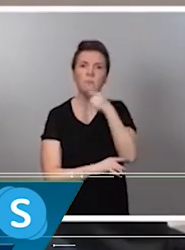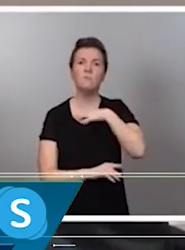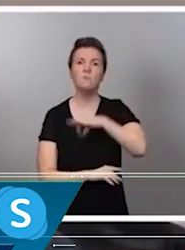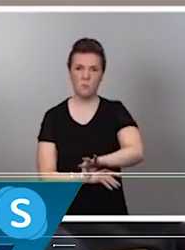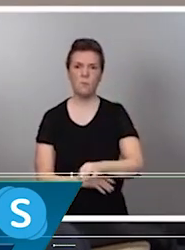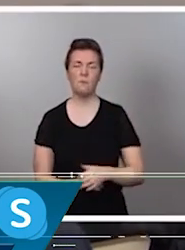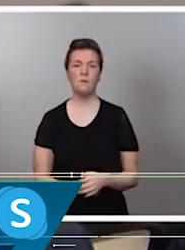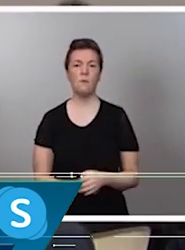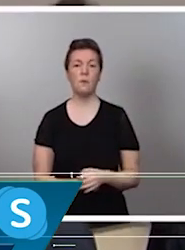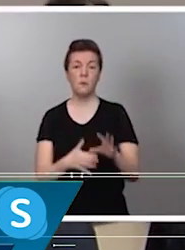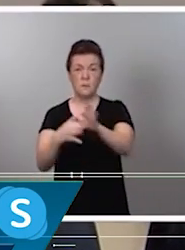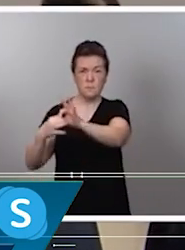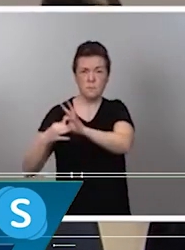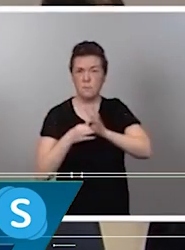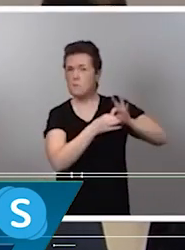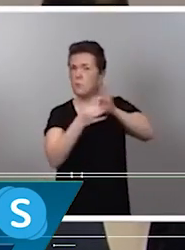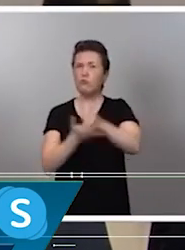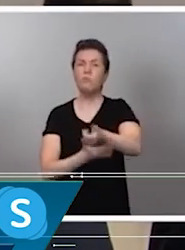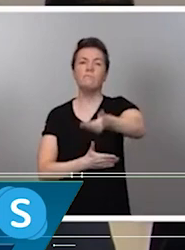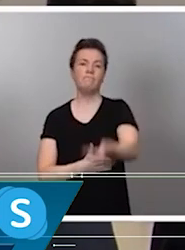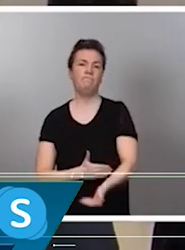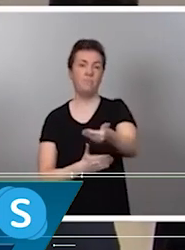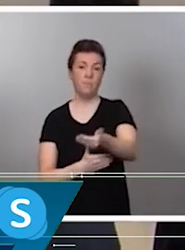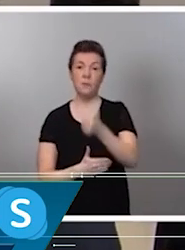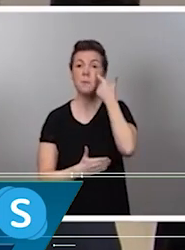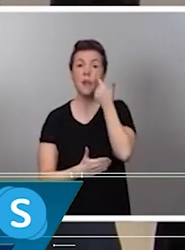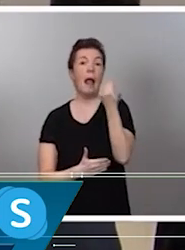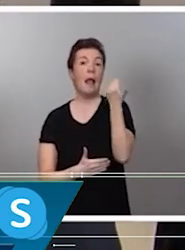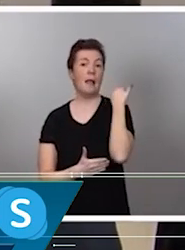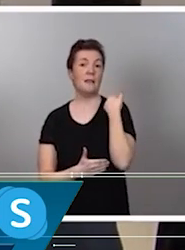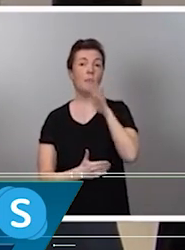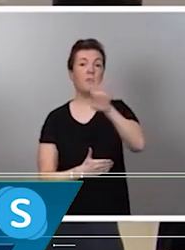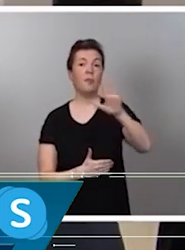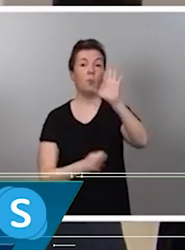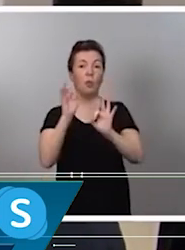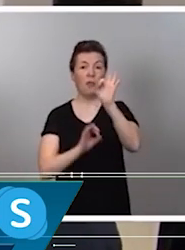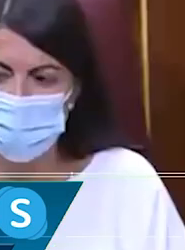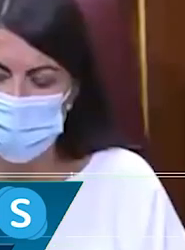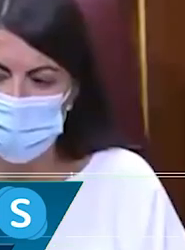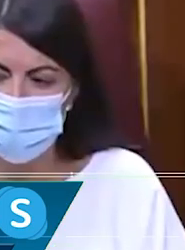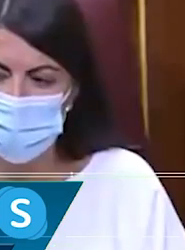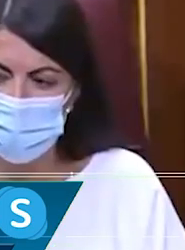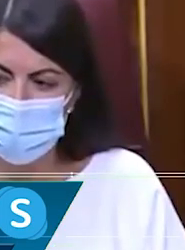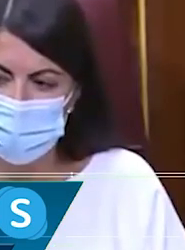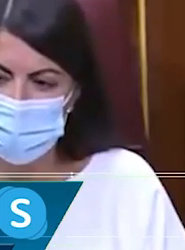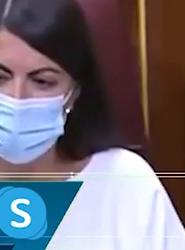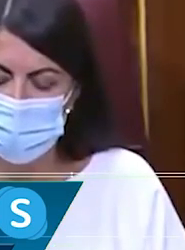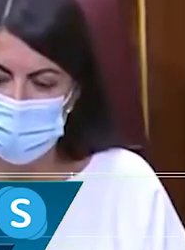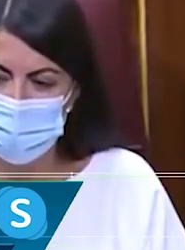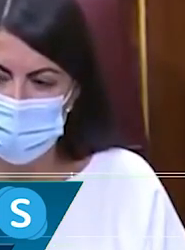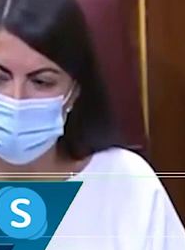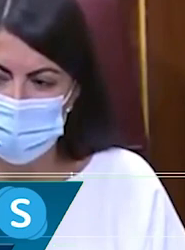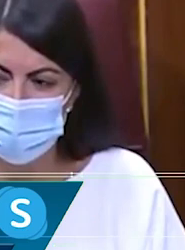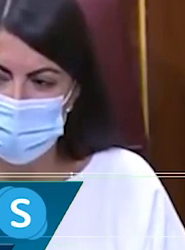porque la derecha le ha dado por por negarse en rotundo si no pues ya habrían entrado a saco en todas las